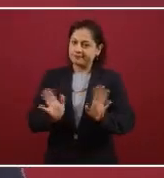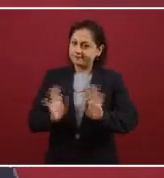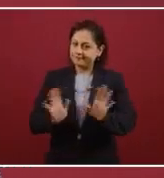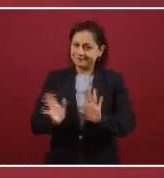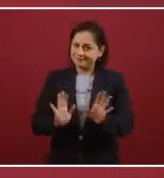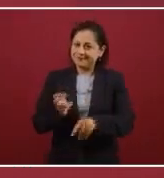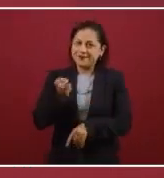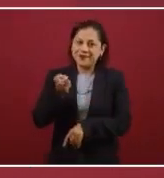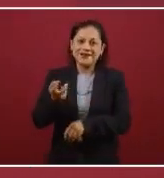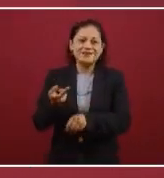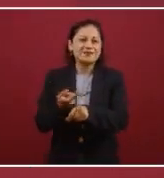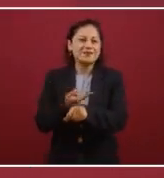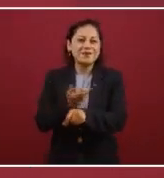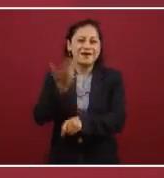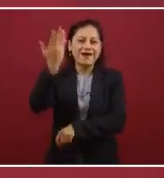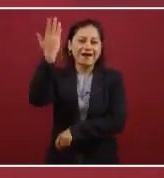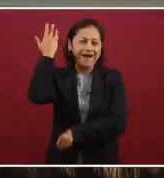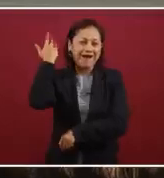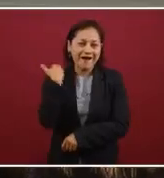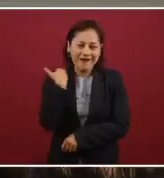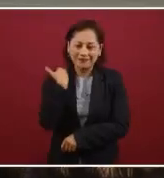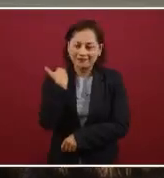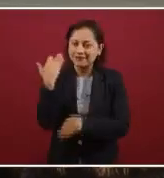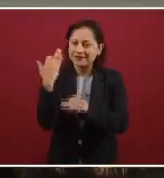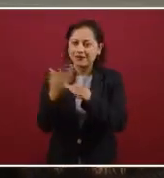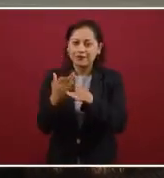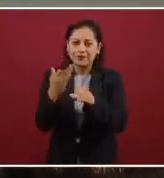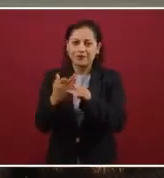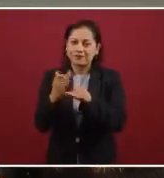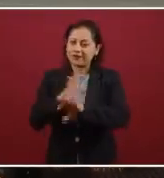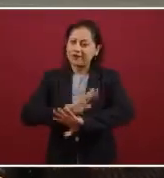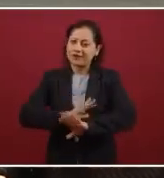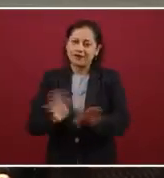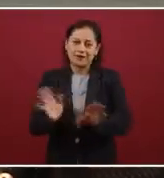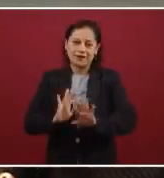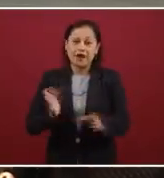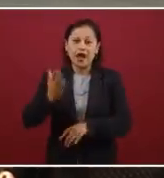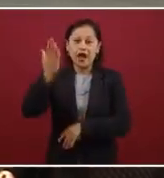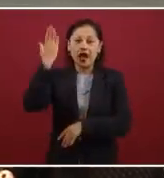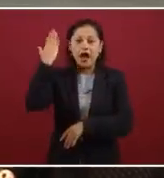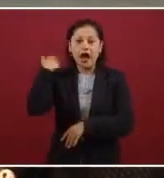Ya no es el tiempo de que no se podía tocar al intocable,